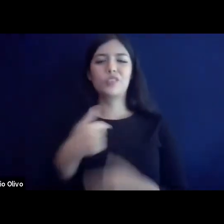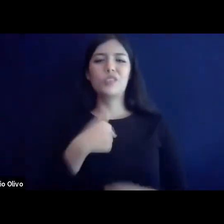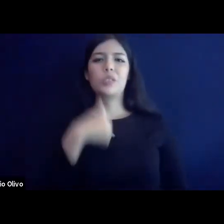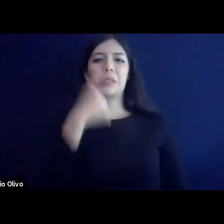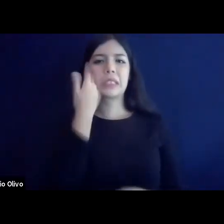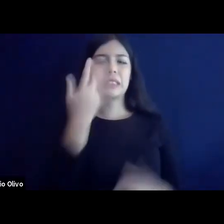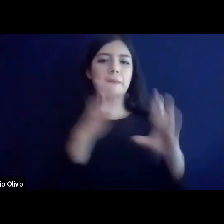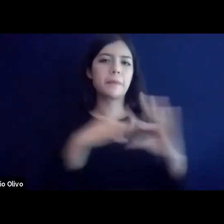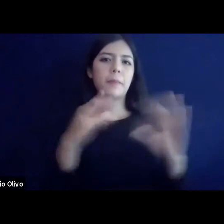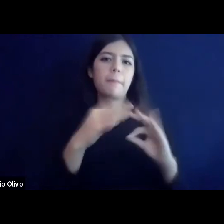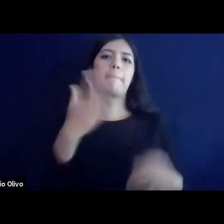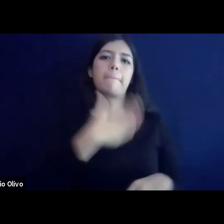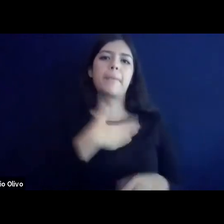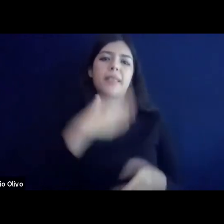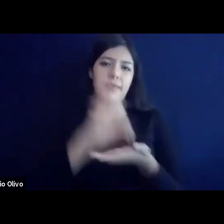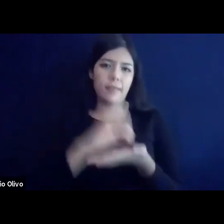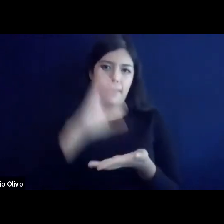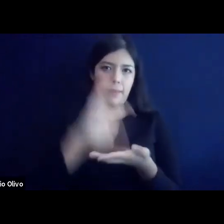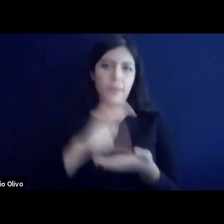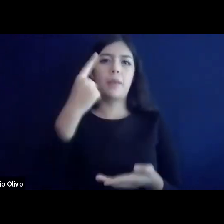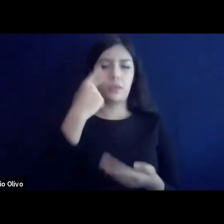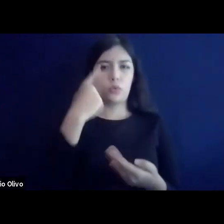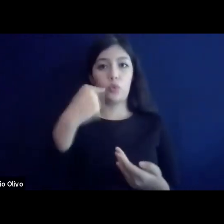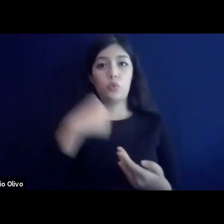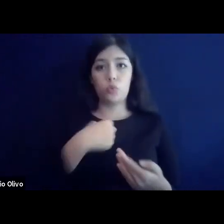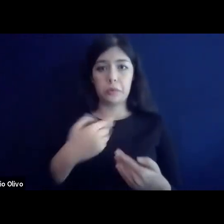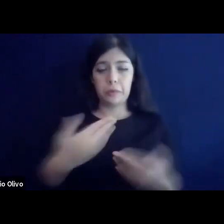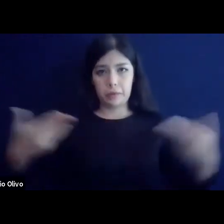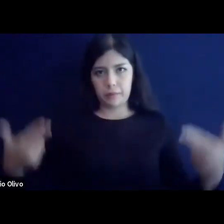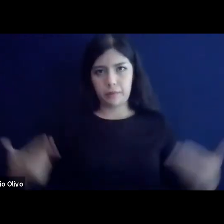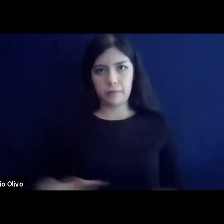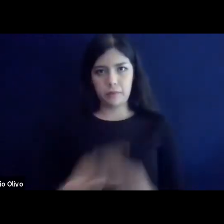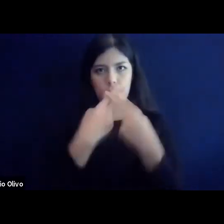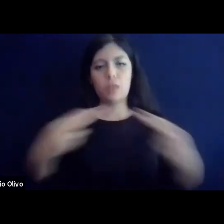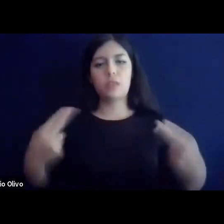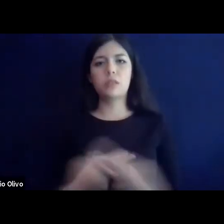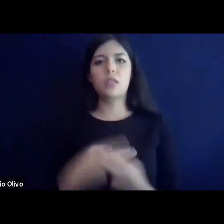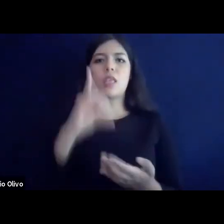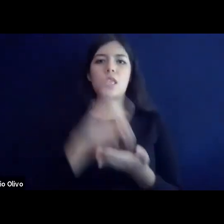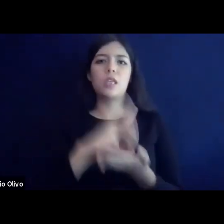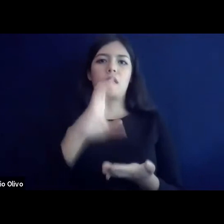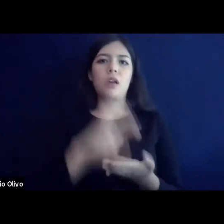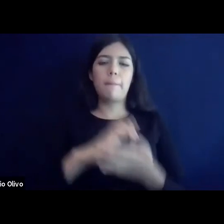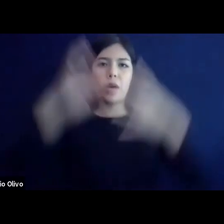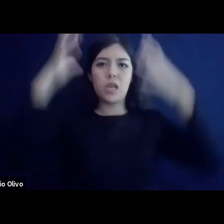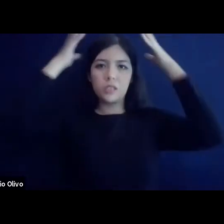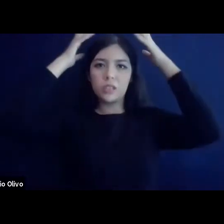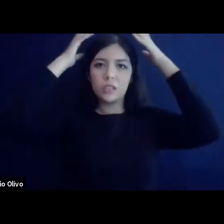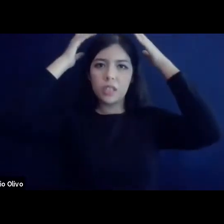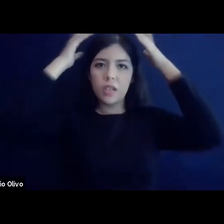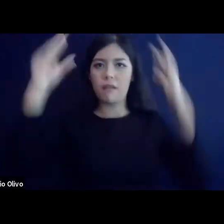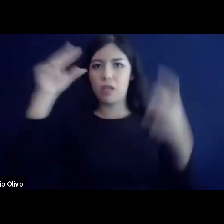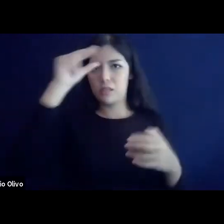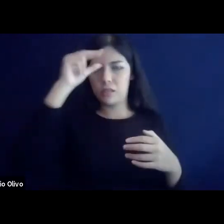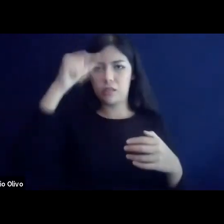¿cuál es mi discapacidad? Yo nací con parálisis cerebral. Bueno, no nací.